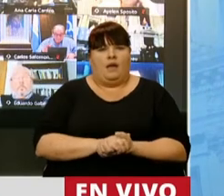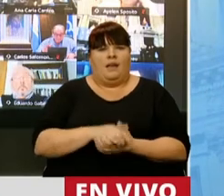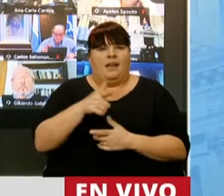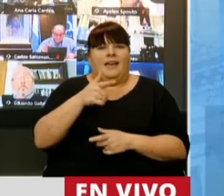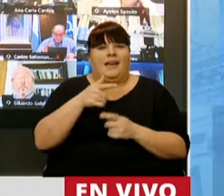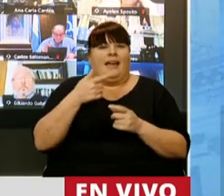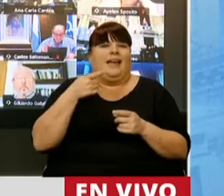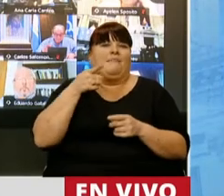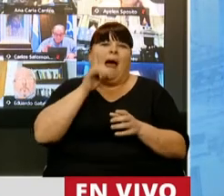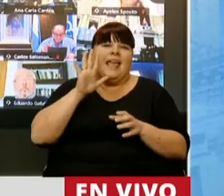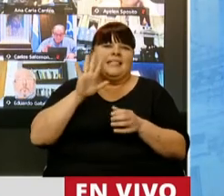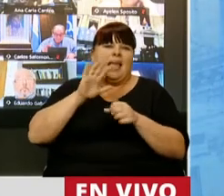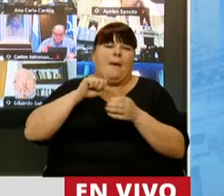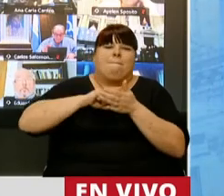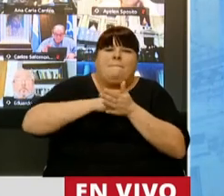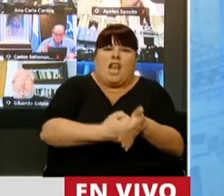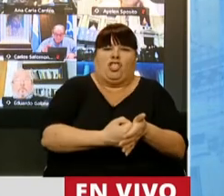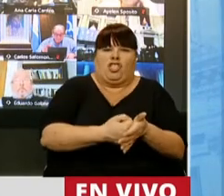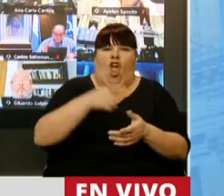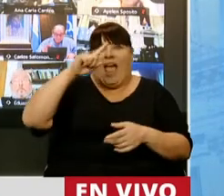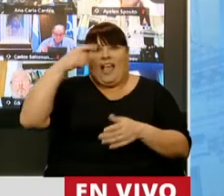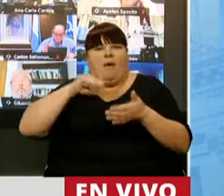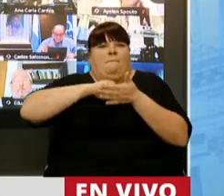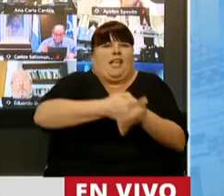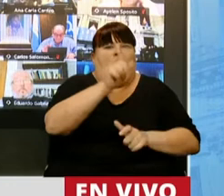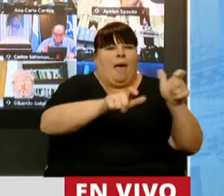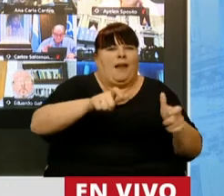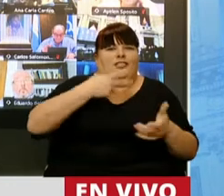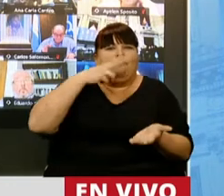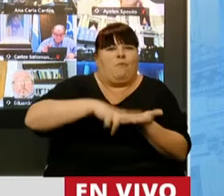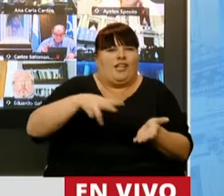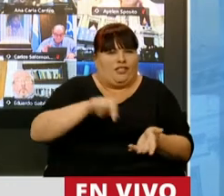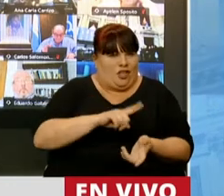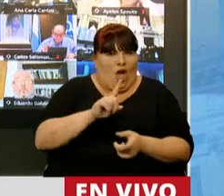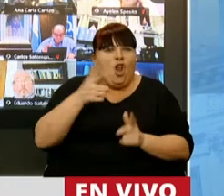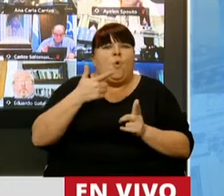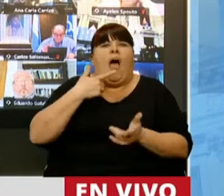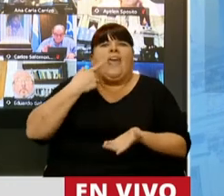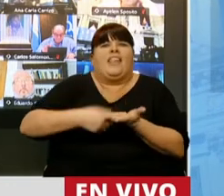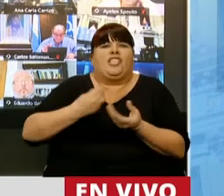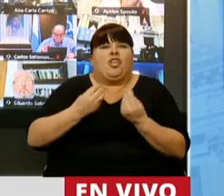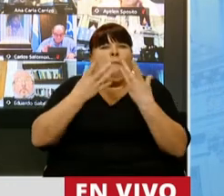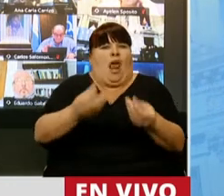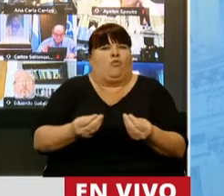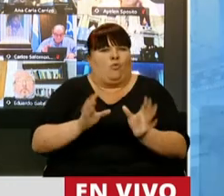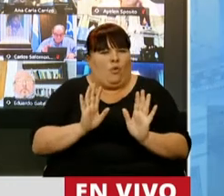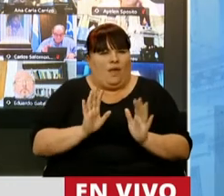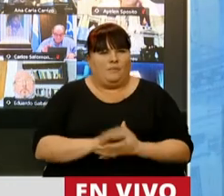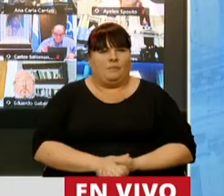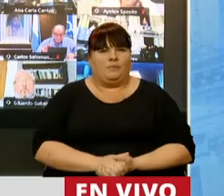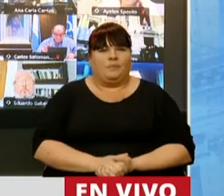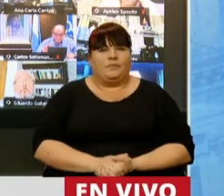este pie sobre la cabeza que se le pone por parte del Estado y que evidentemente no han venido medidas para acompañarlo.